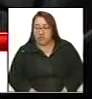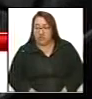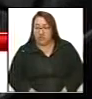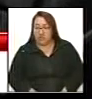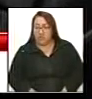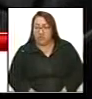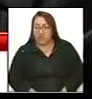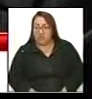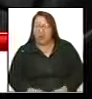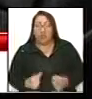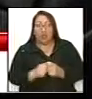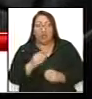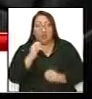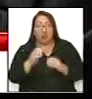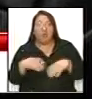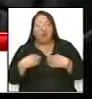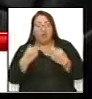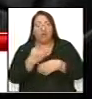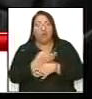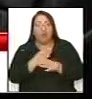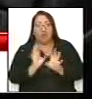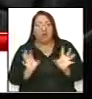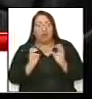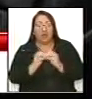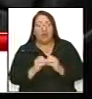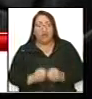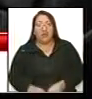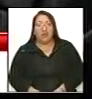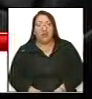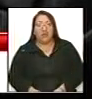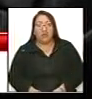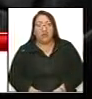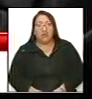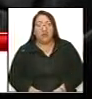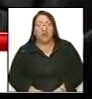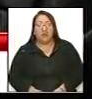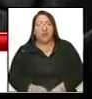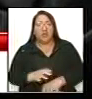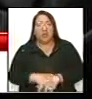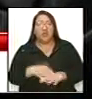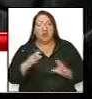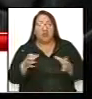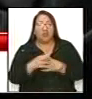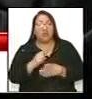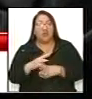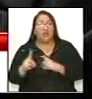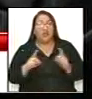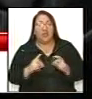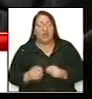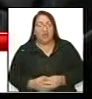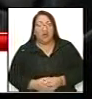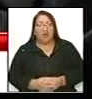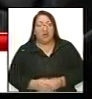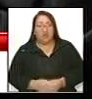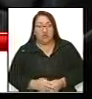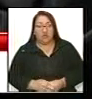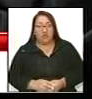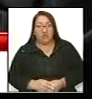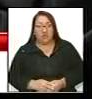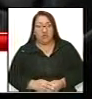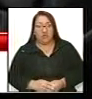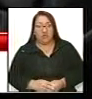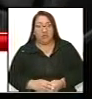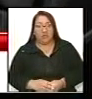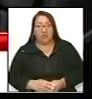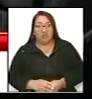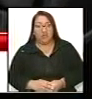que únicamente pueden formar como parte de órganos de gobierno asamblea, consejo directivo y comité de vigilancia. Pero